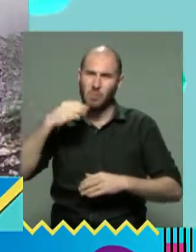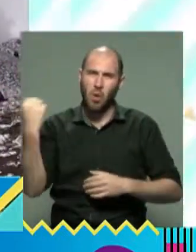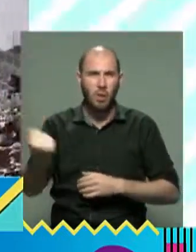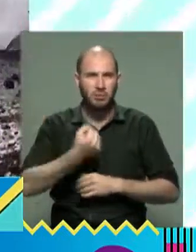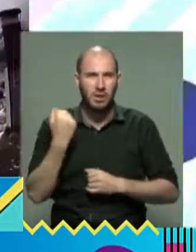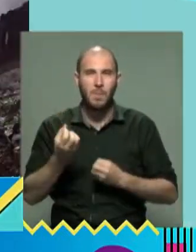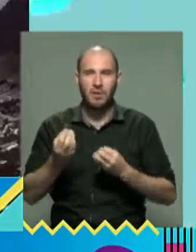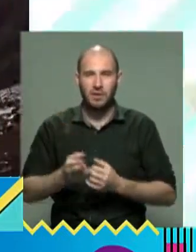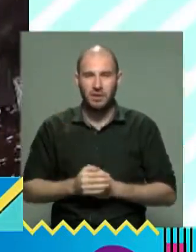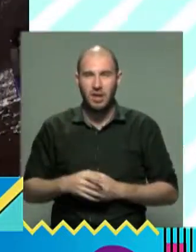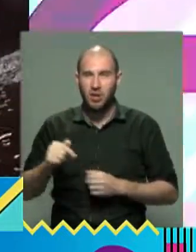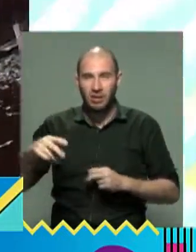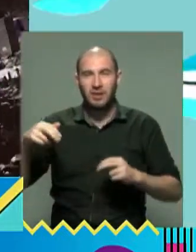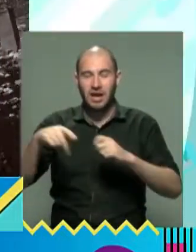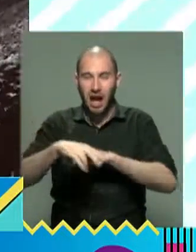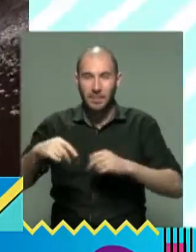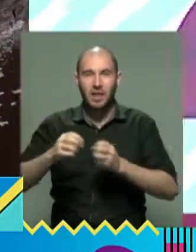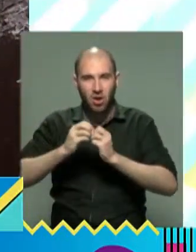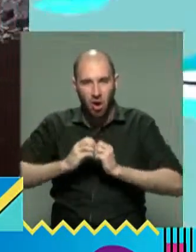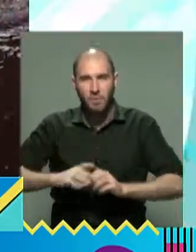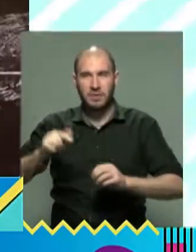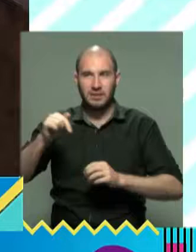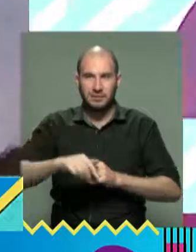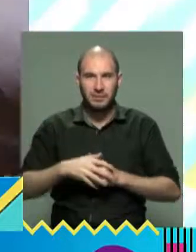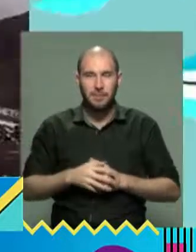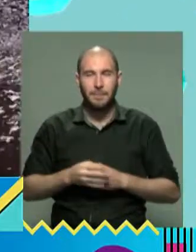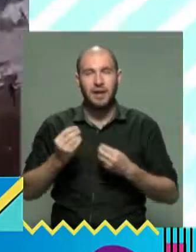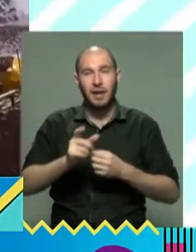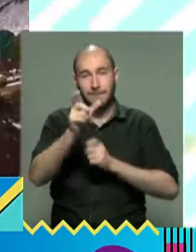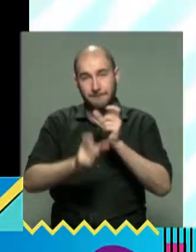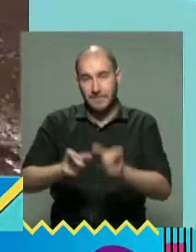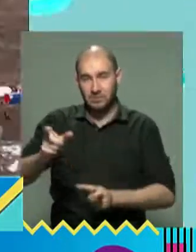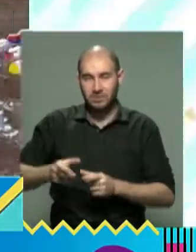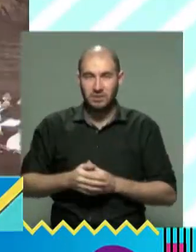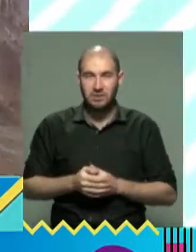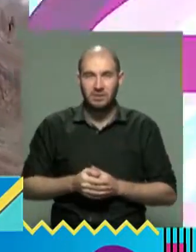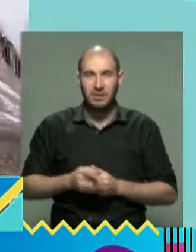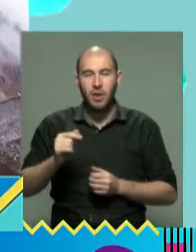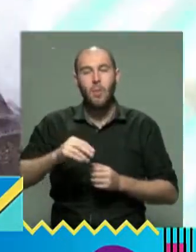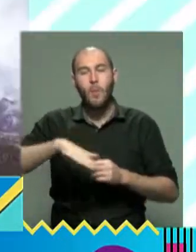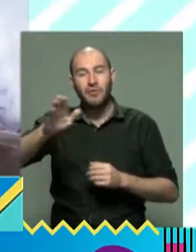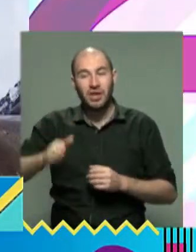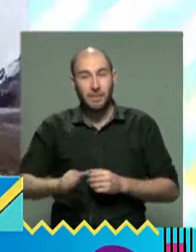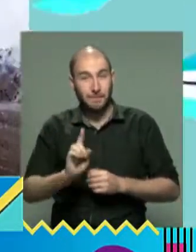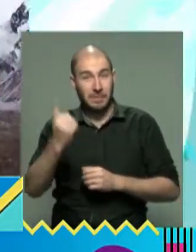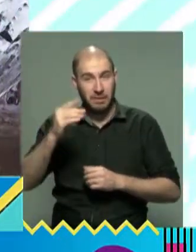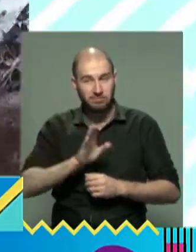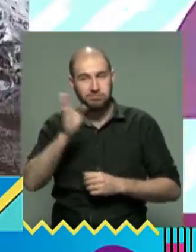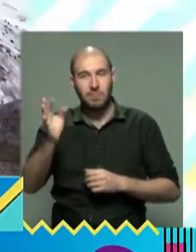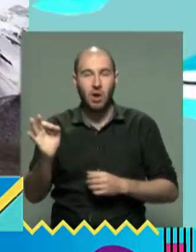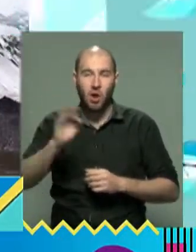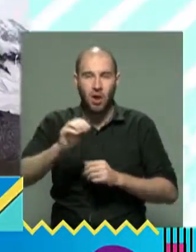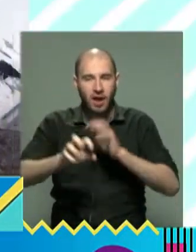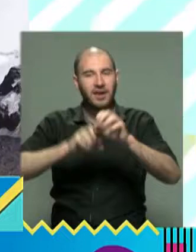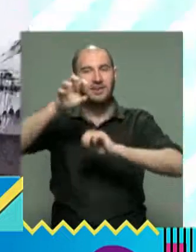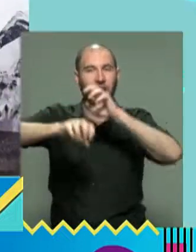impresionante, porque podemos hacer trekking de iniciación para personas que salen a la montaña por primera vez, o